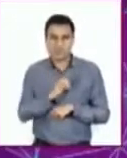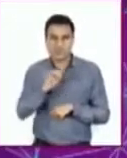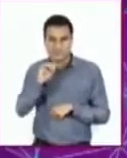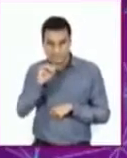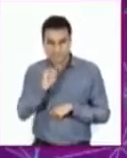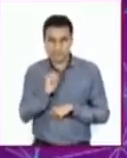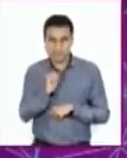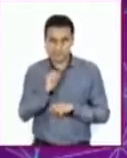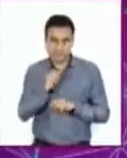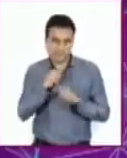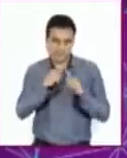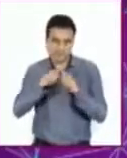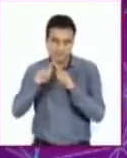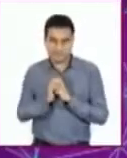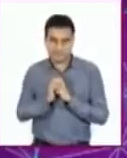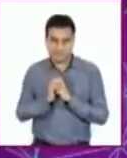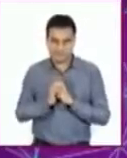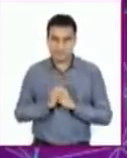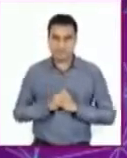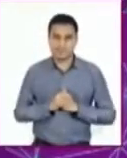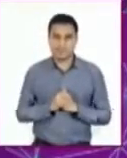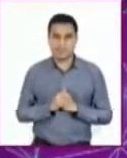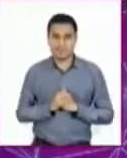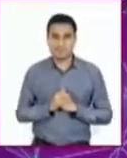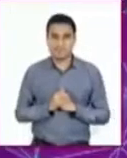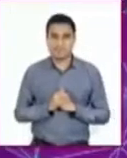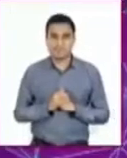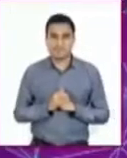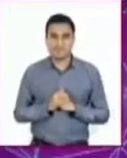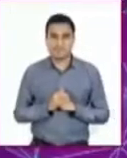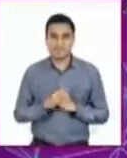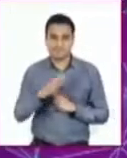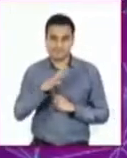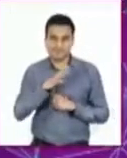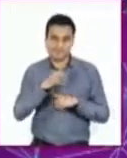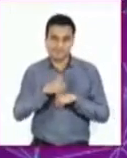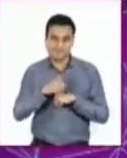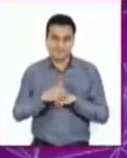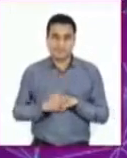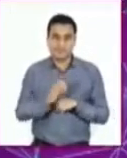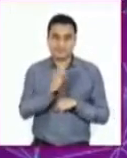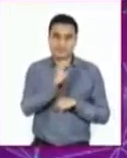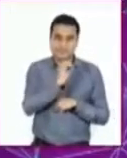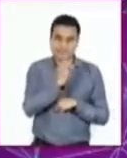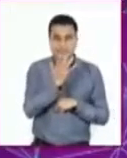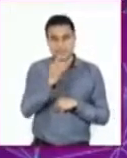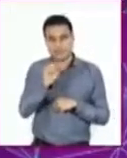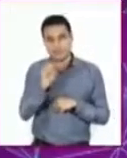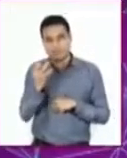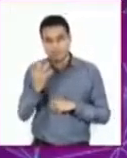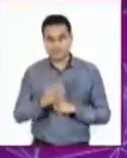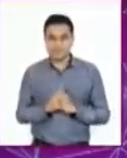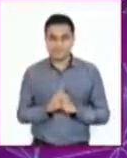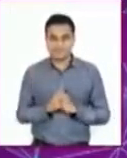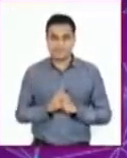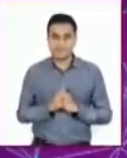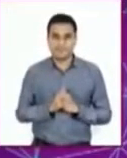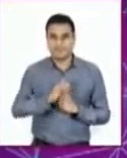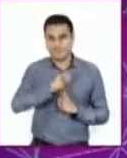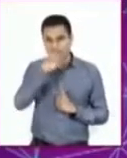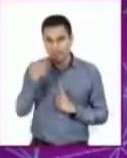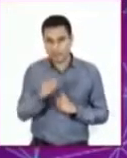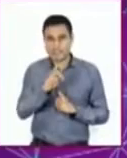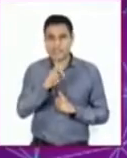décimos. La segunda a los centésimos, posteriormente milésimos, le siguen 10